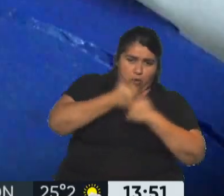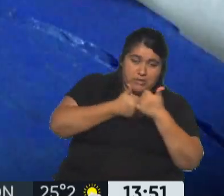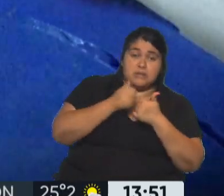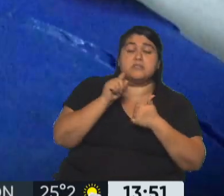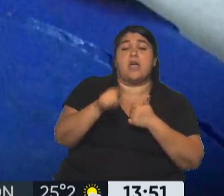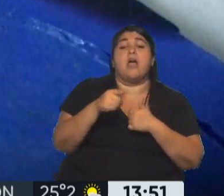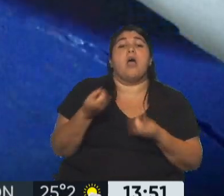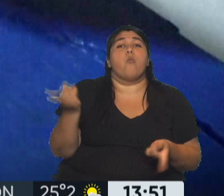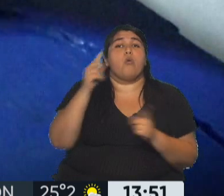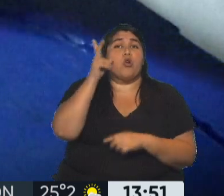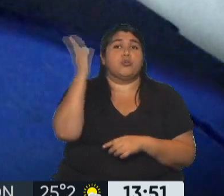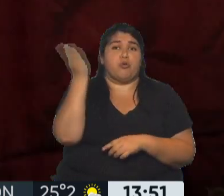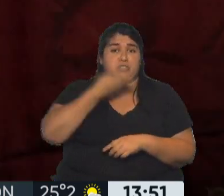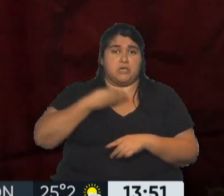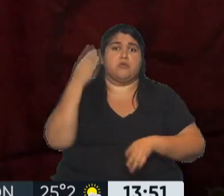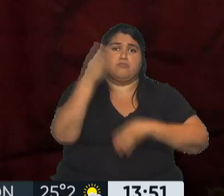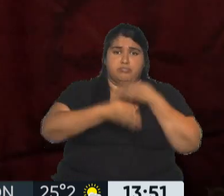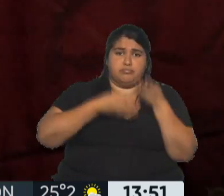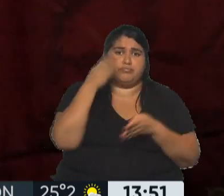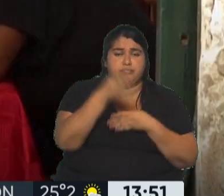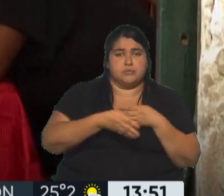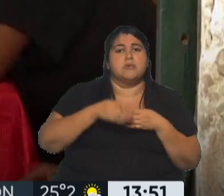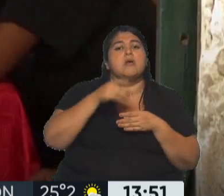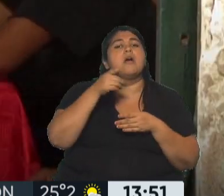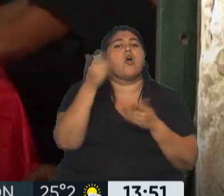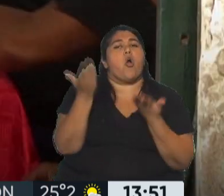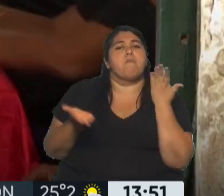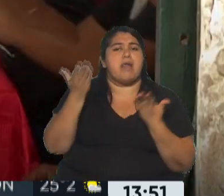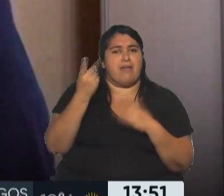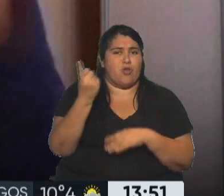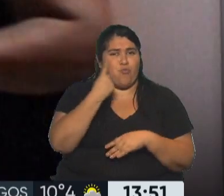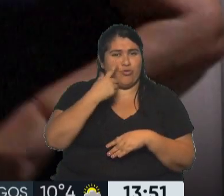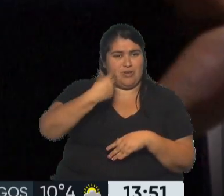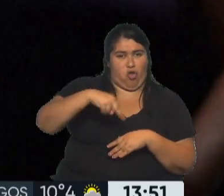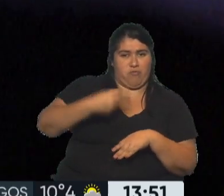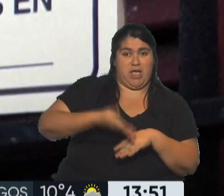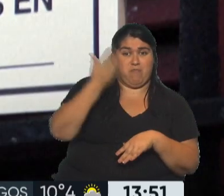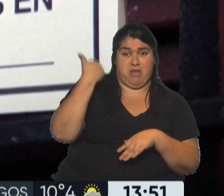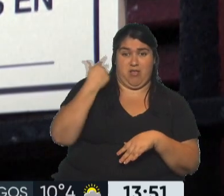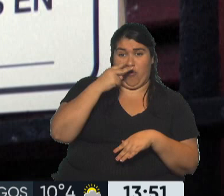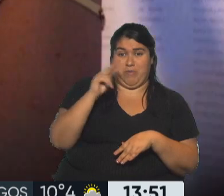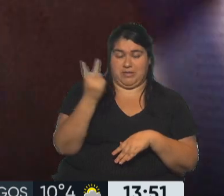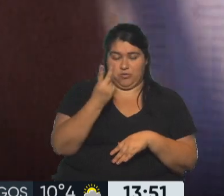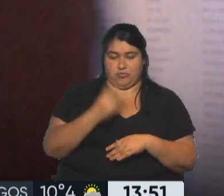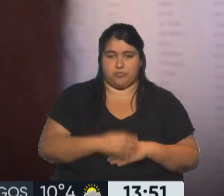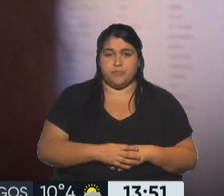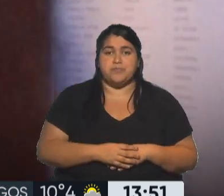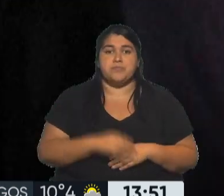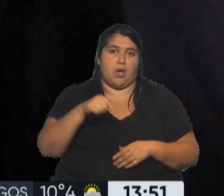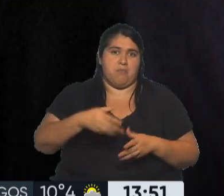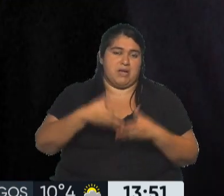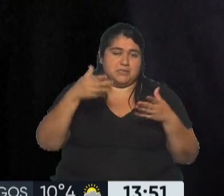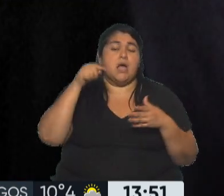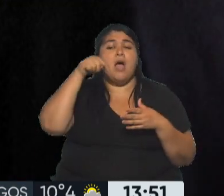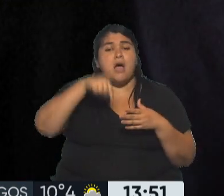un 8% de asistencia a las urnas en comparación con los comicios municipales de noviembre de 2022. Lo cierto es